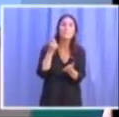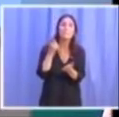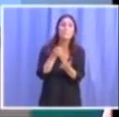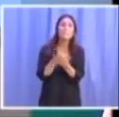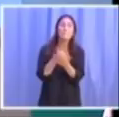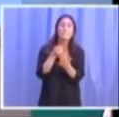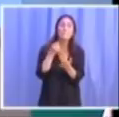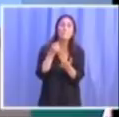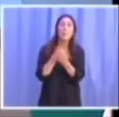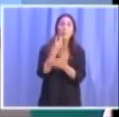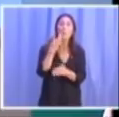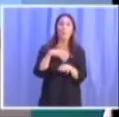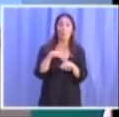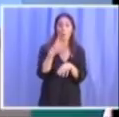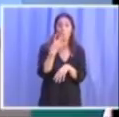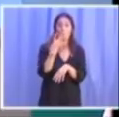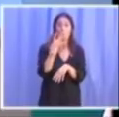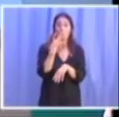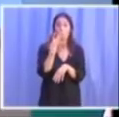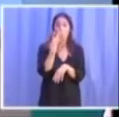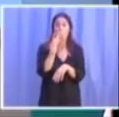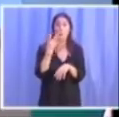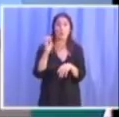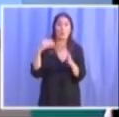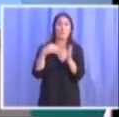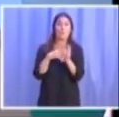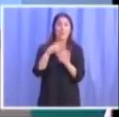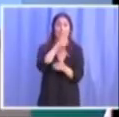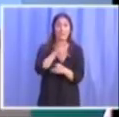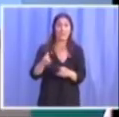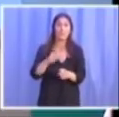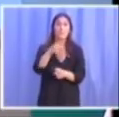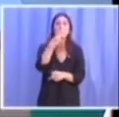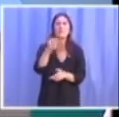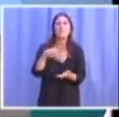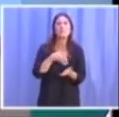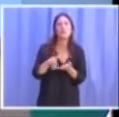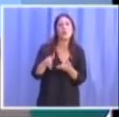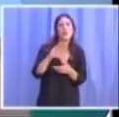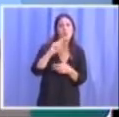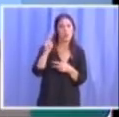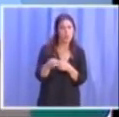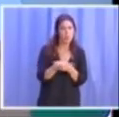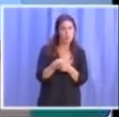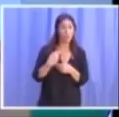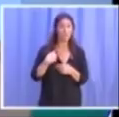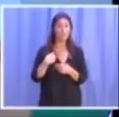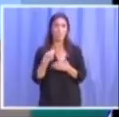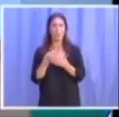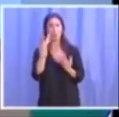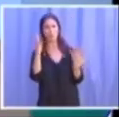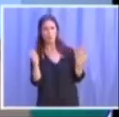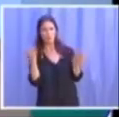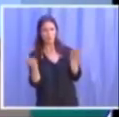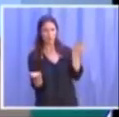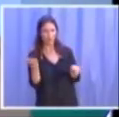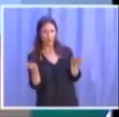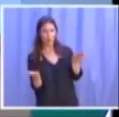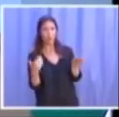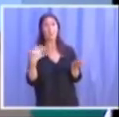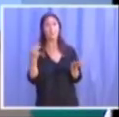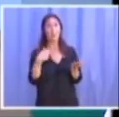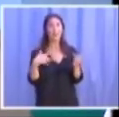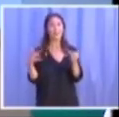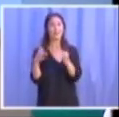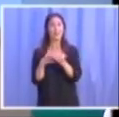Córdoba paga con 90.000 habitantes más 20 millones de euros por limpieza, mientras que Granada paga 40. Y encima Granada está